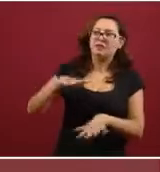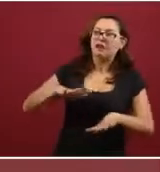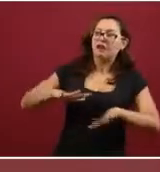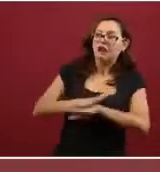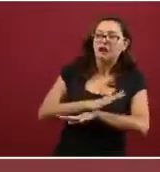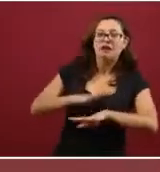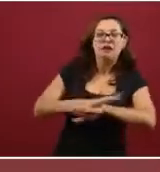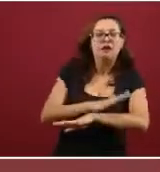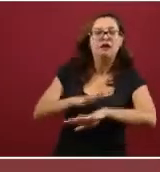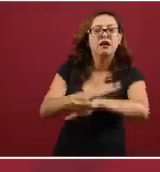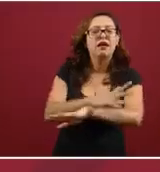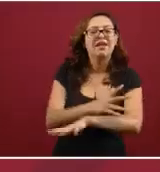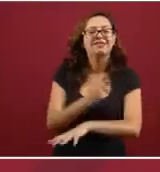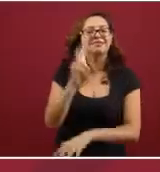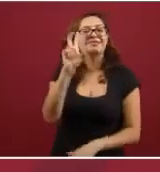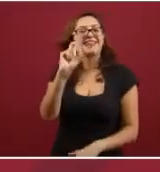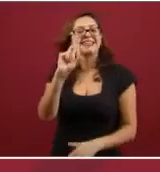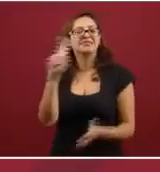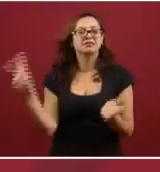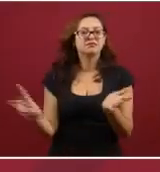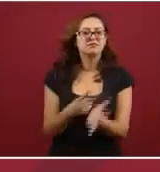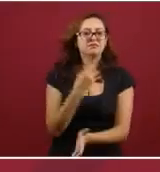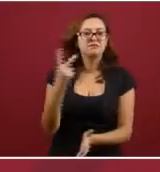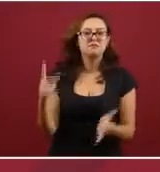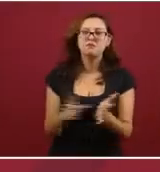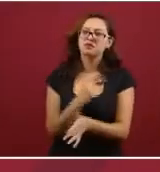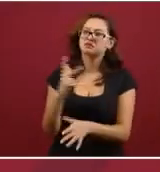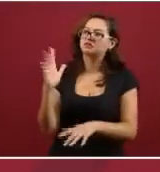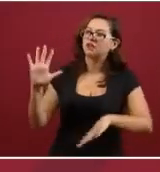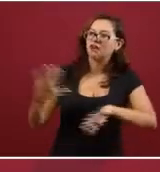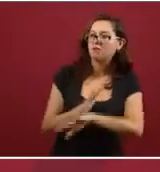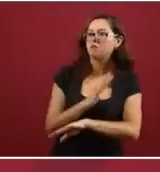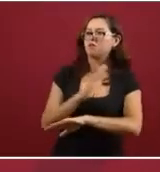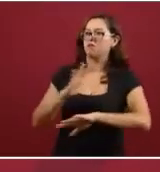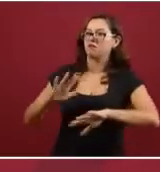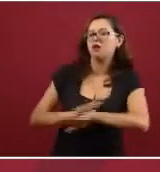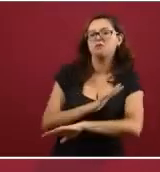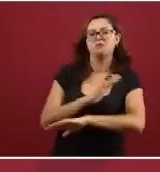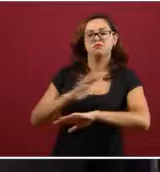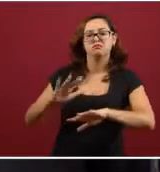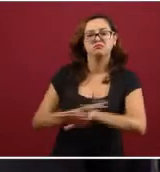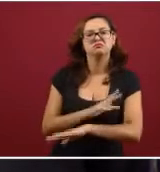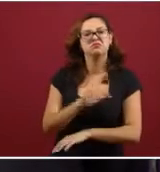cambió 30 veces de secretario de Hacienda.